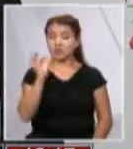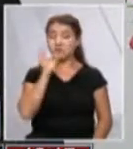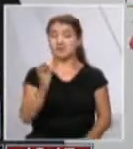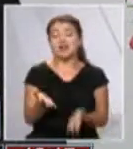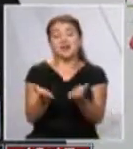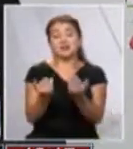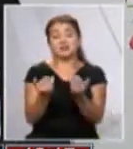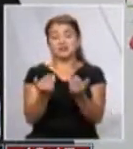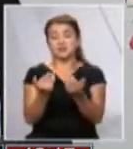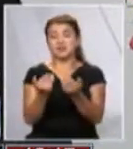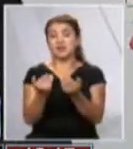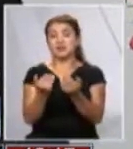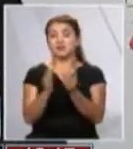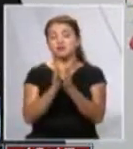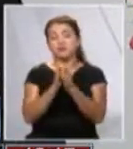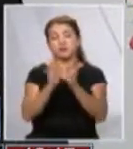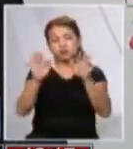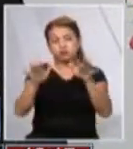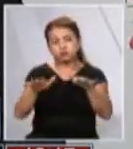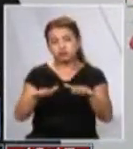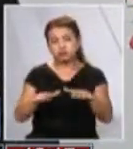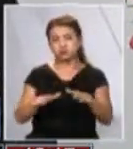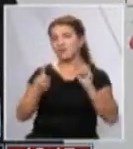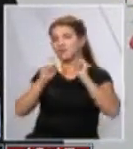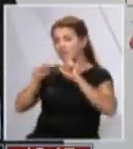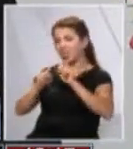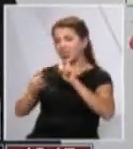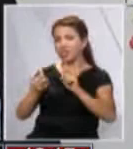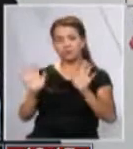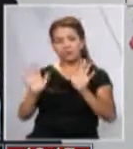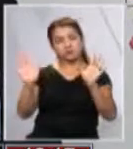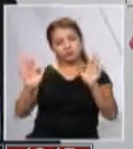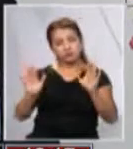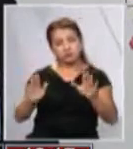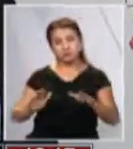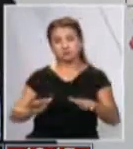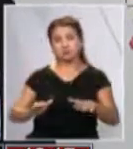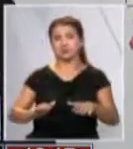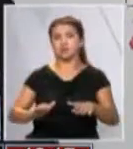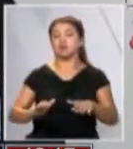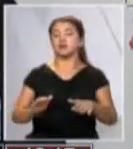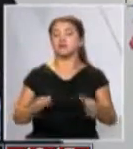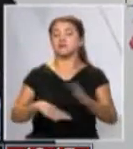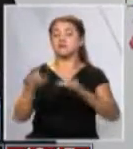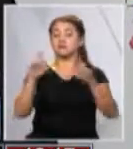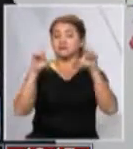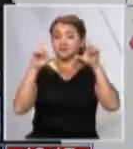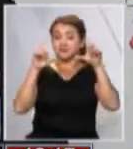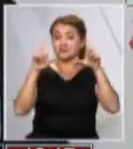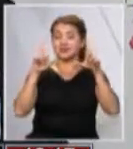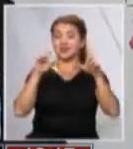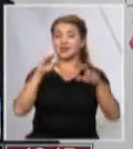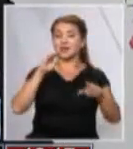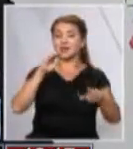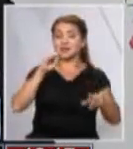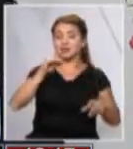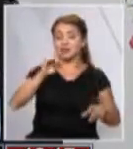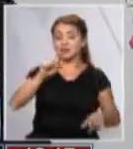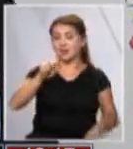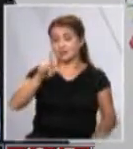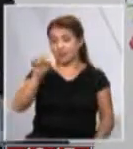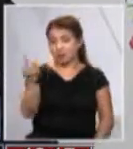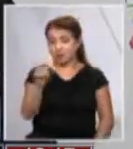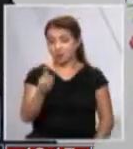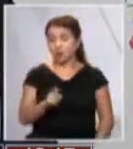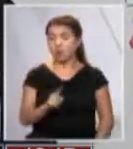un poco la intensidad de las críticas en relación al caso Cabal, principalmente la figura de Sebastián Dávalos y el manejo comunicacional